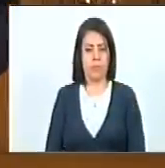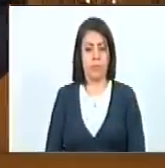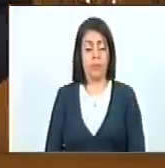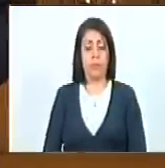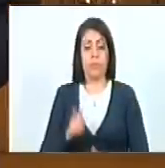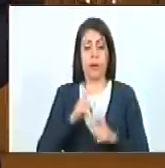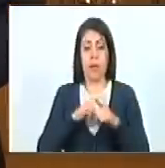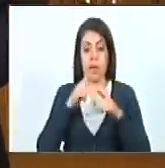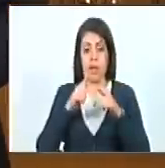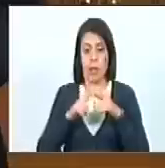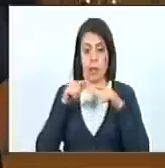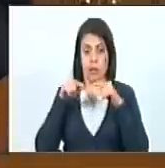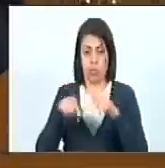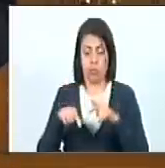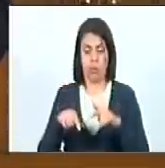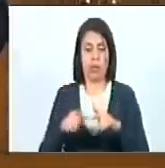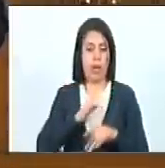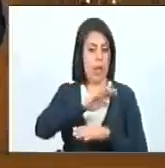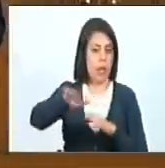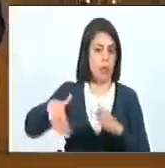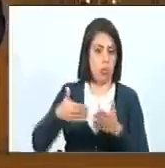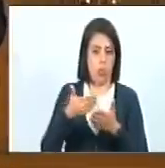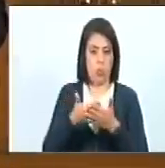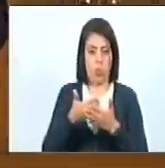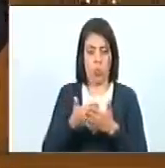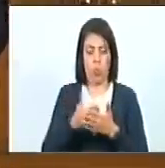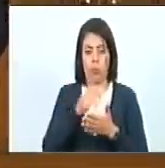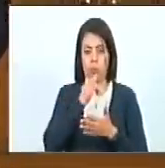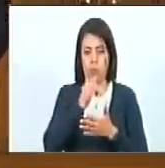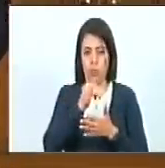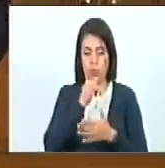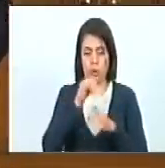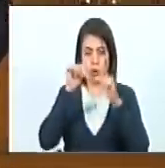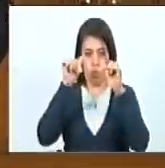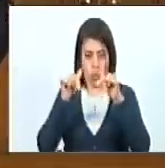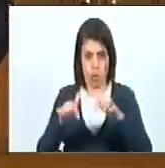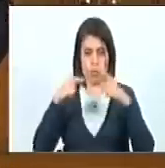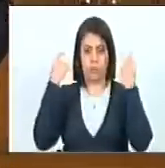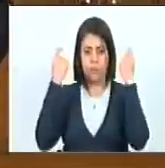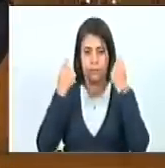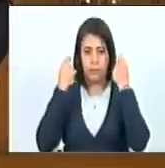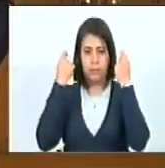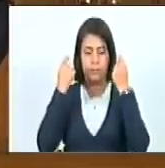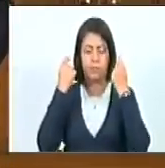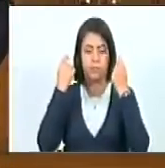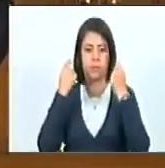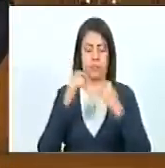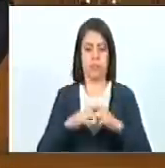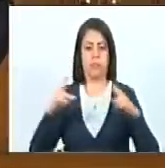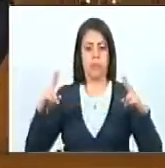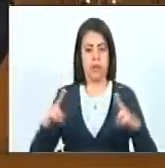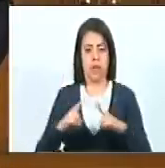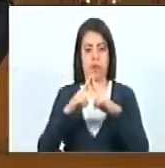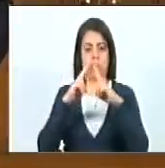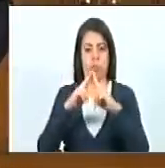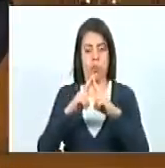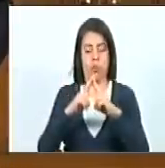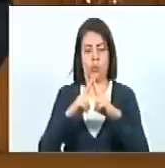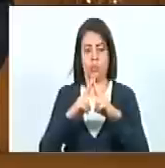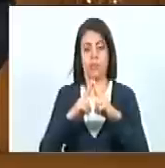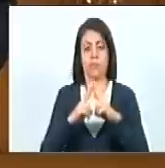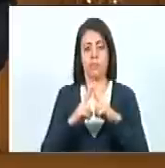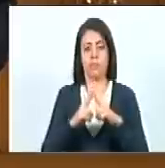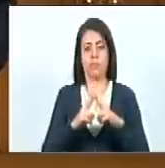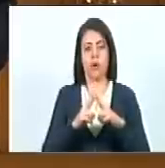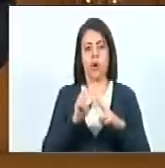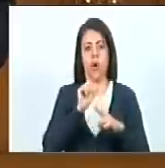De tal manera, compatriotas, camaradas, diputados, que hoy celebramos el encuentro de